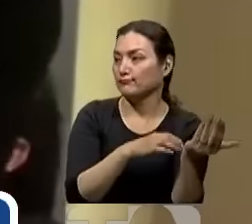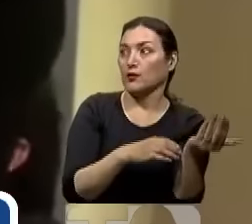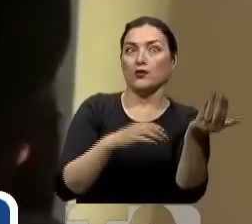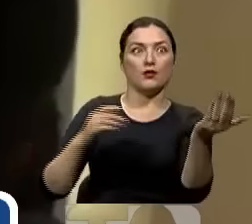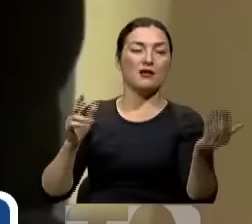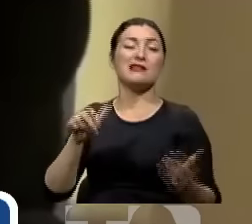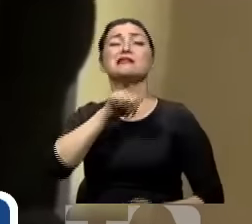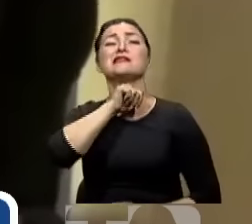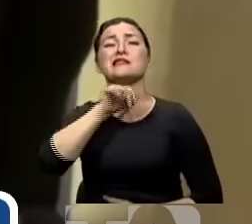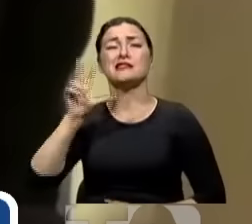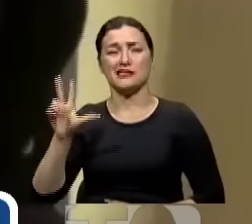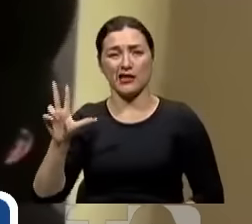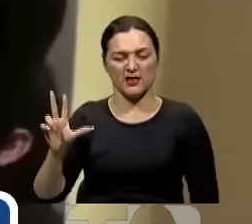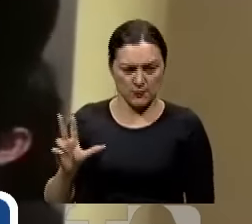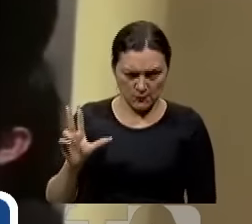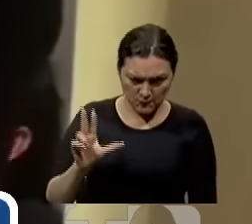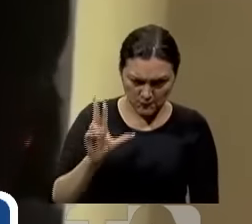tres delincuentes.